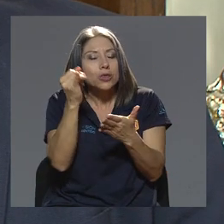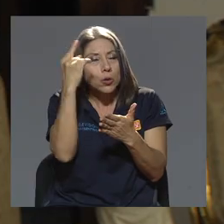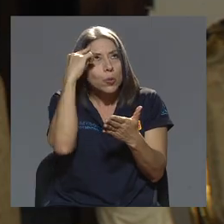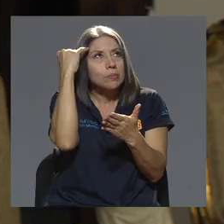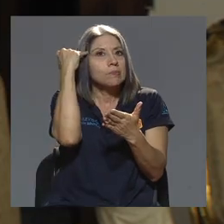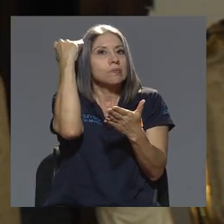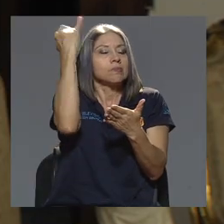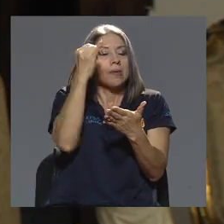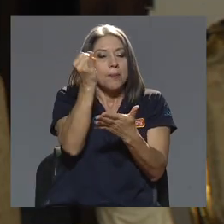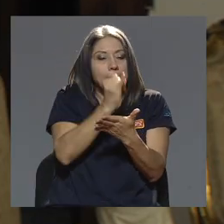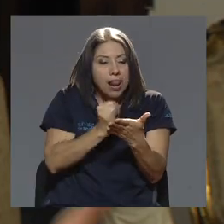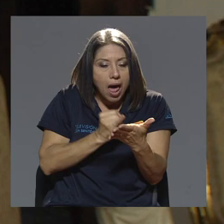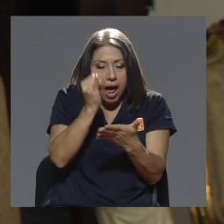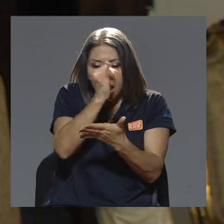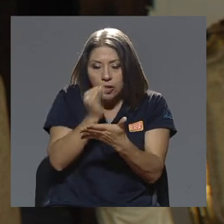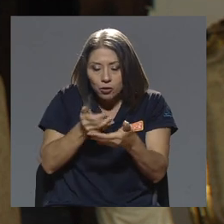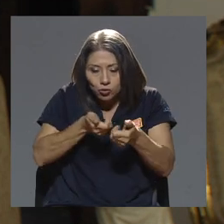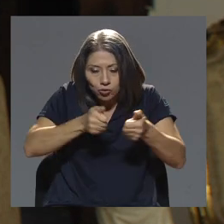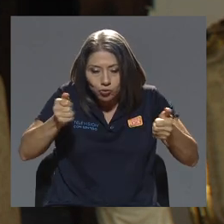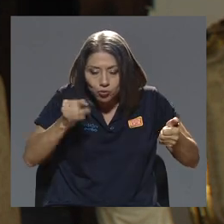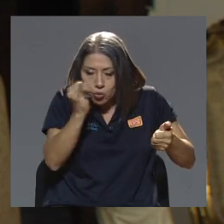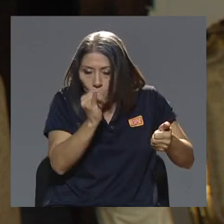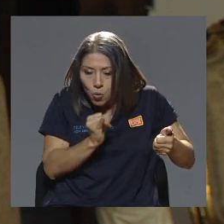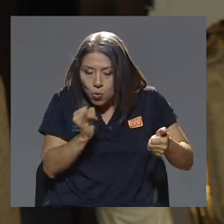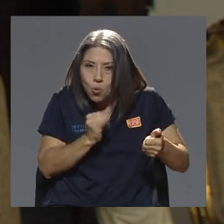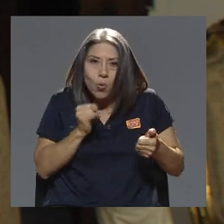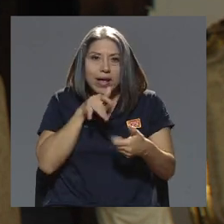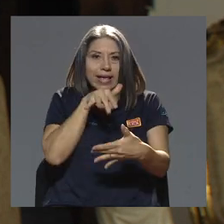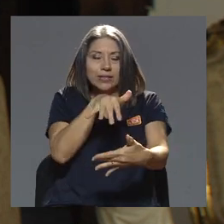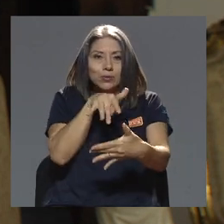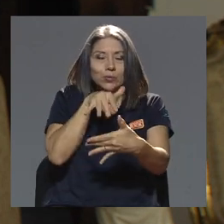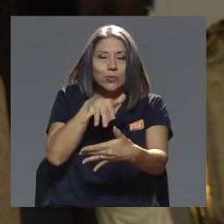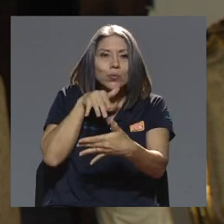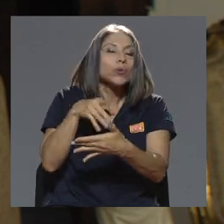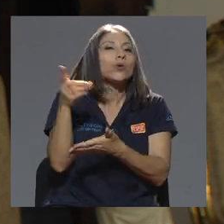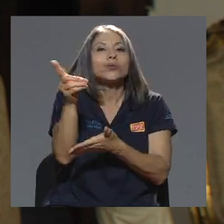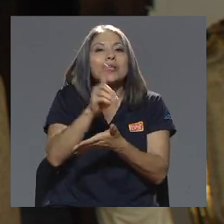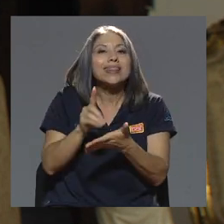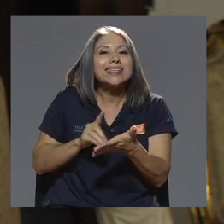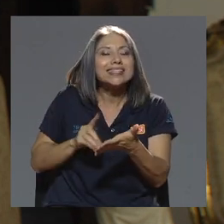hacer estudios, para diseñar